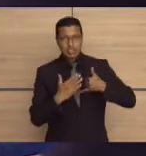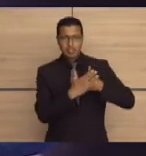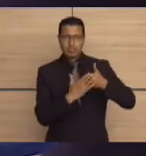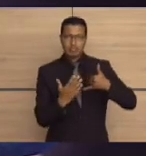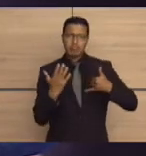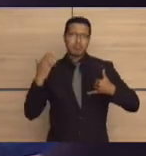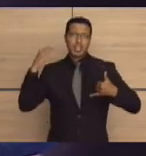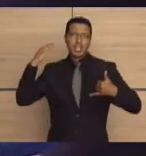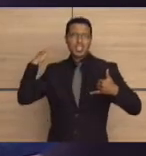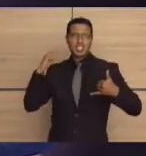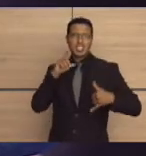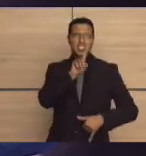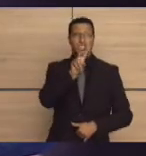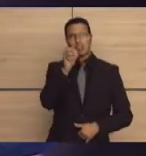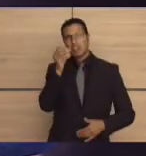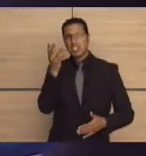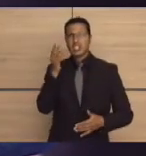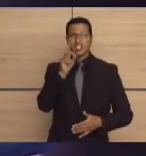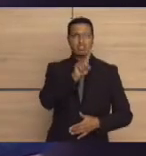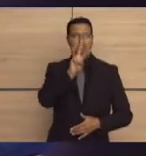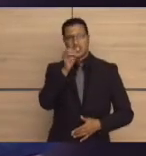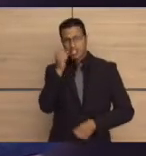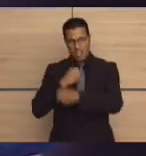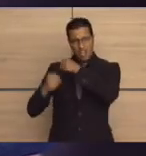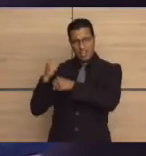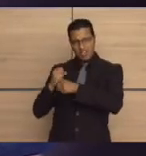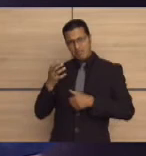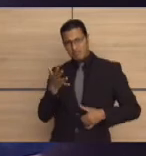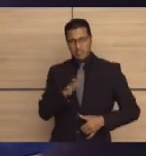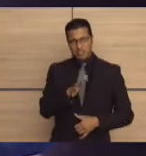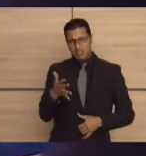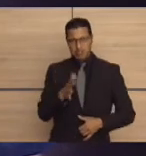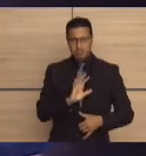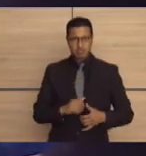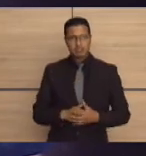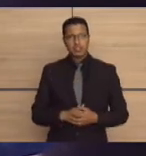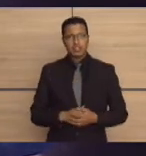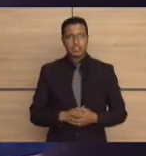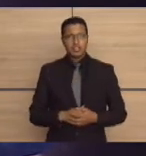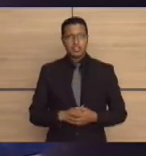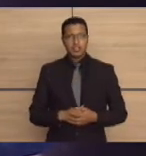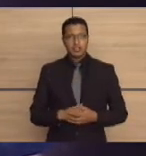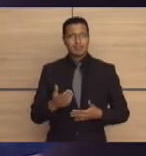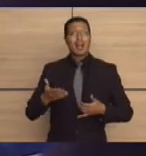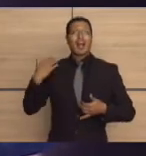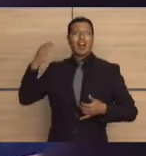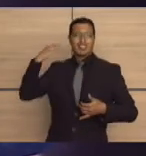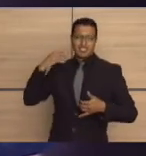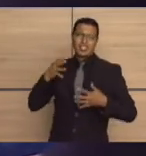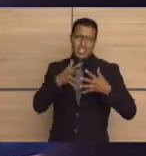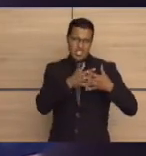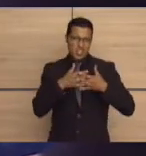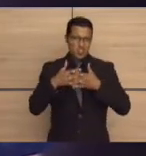hace 120 o 130 años solamente, porque antes eran los Estados